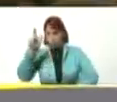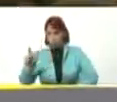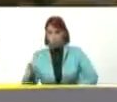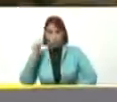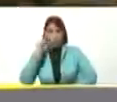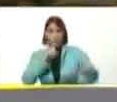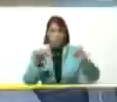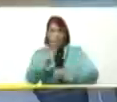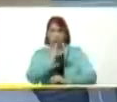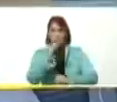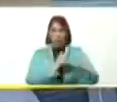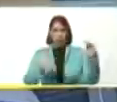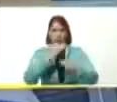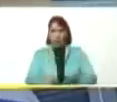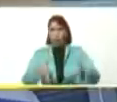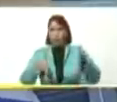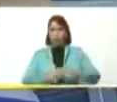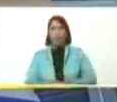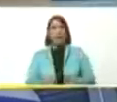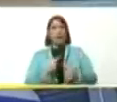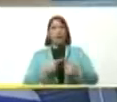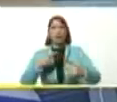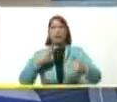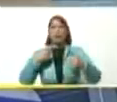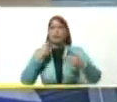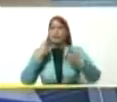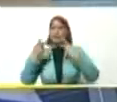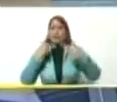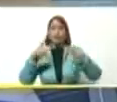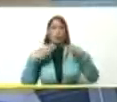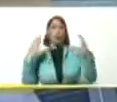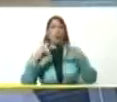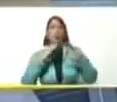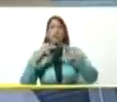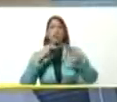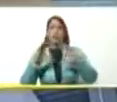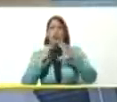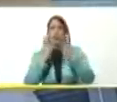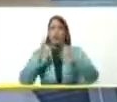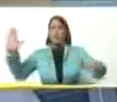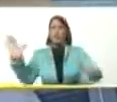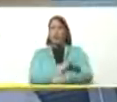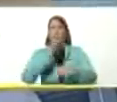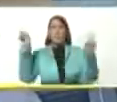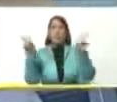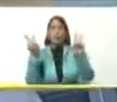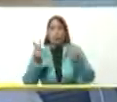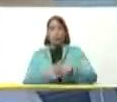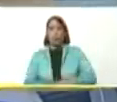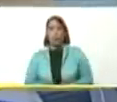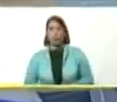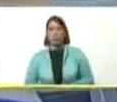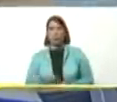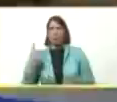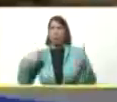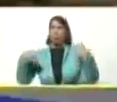el 60%, los medios de comunicación del mundo callan, tapan la victoria, se hacen los